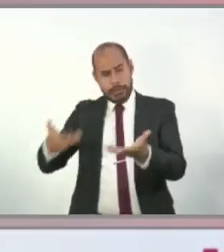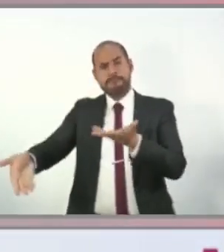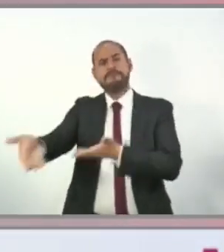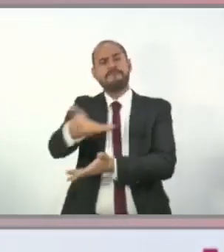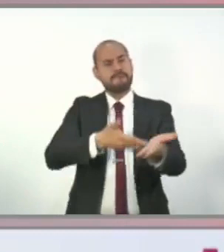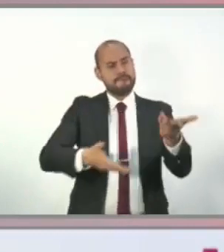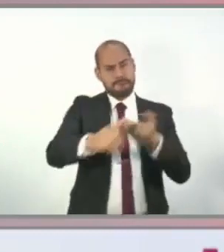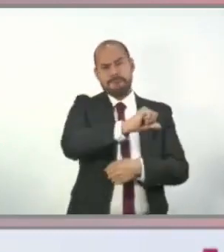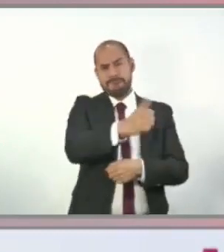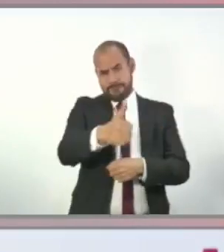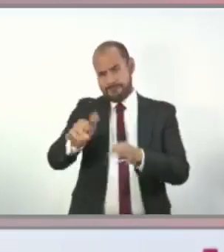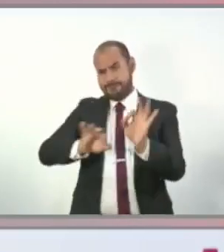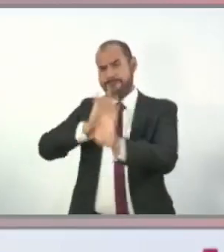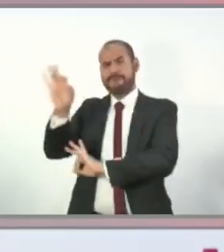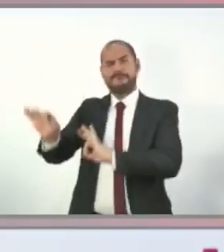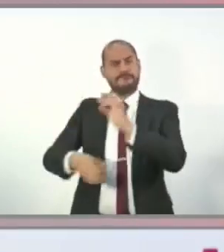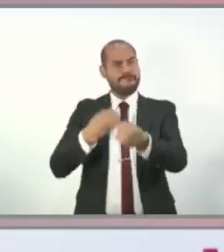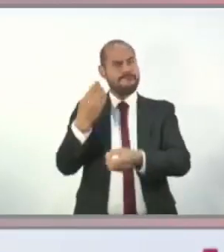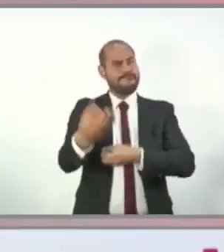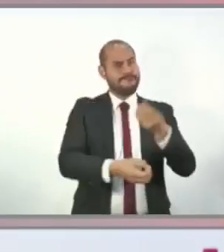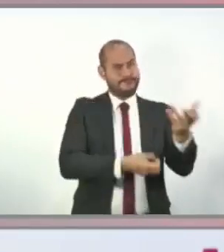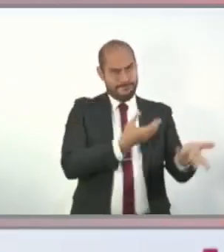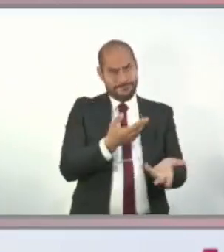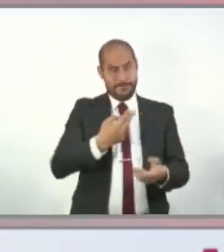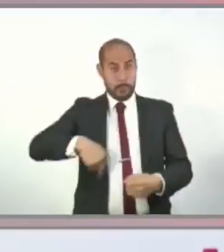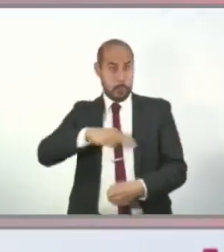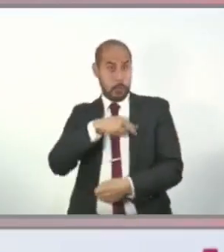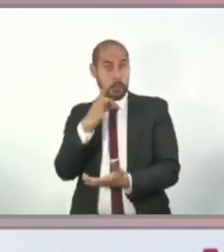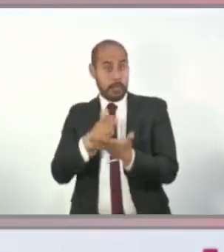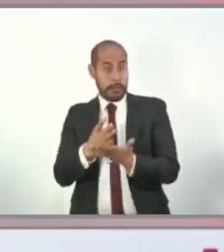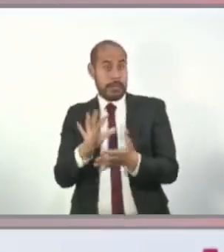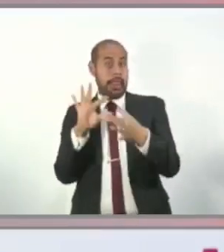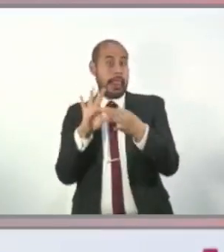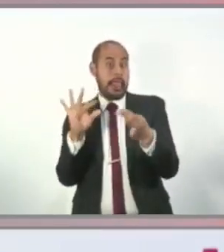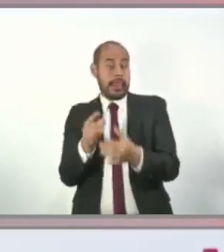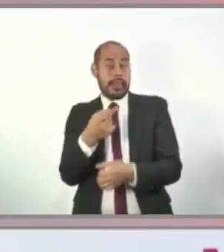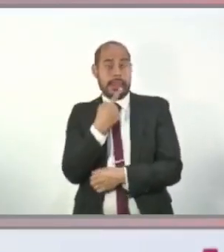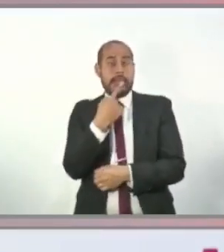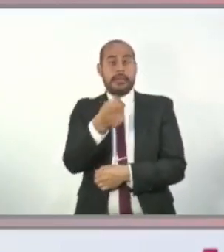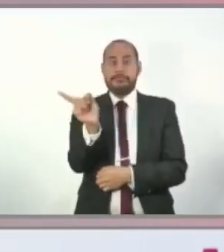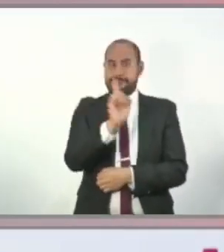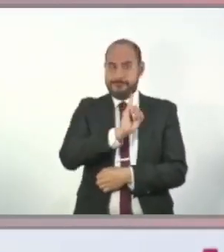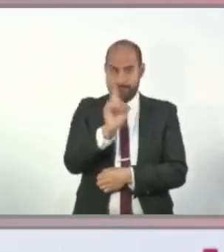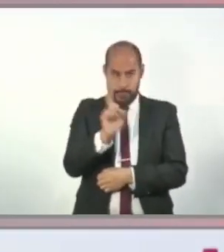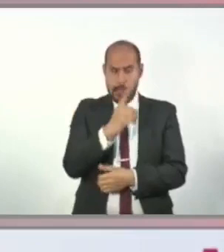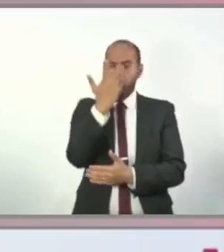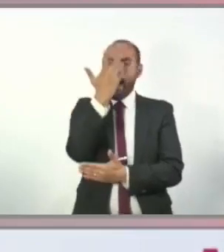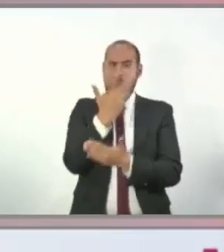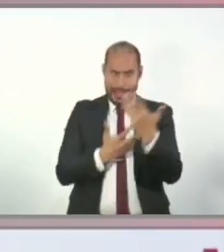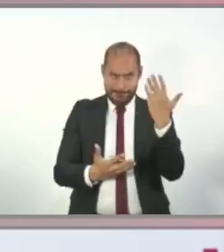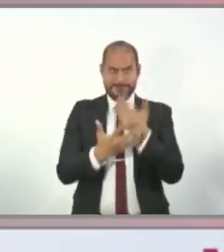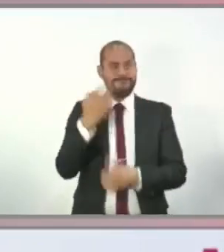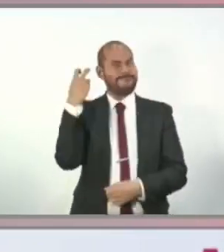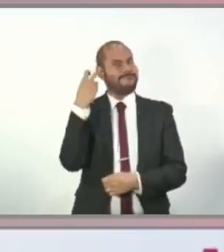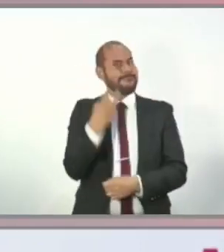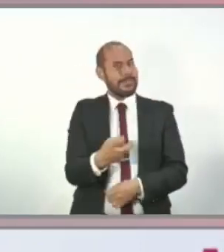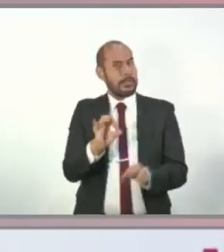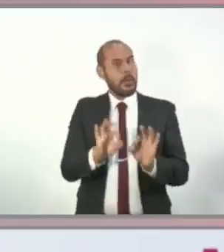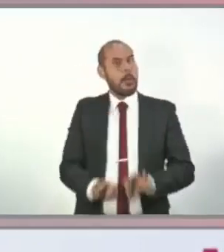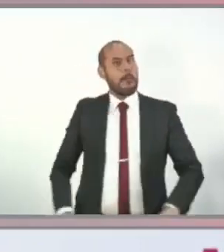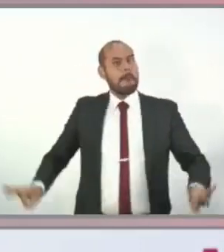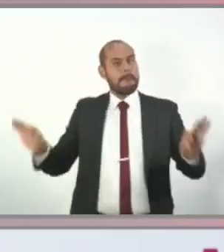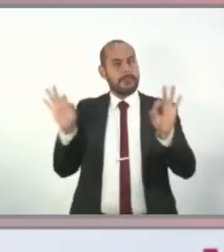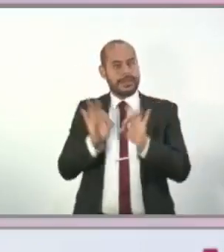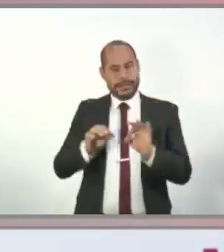demás. De modo que no solo nuestras palabras, sino y sobre todo nuestras acciones, se orienten hacia